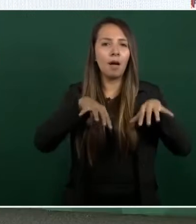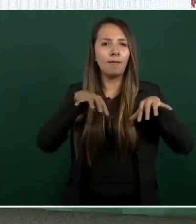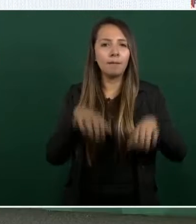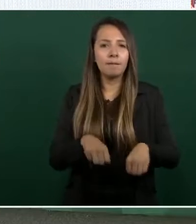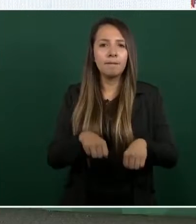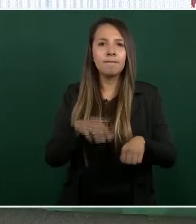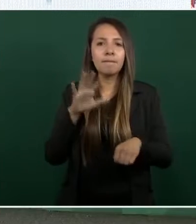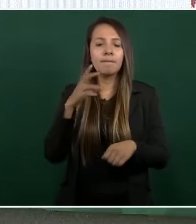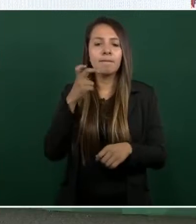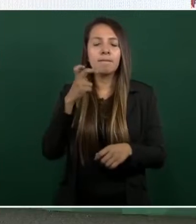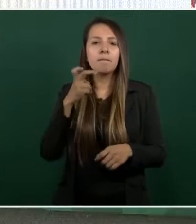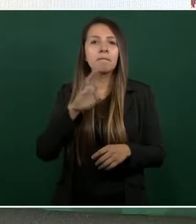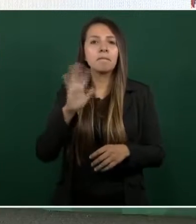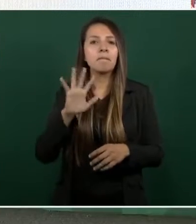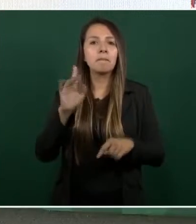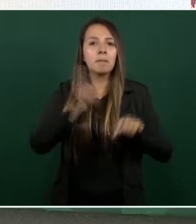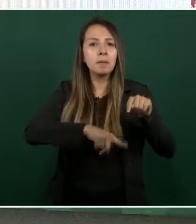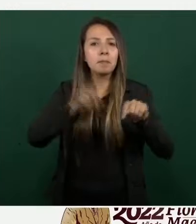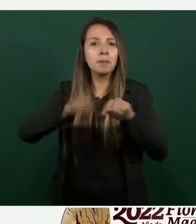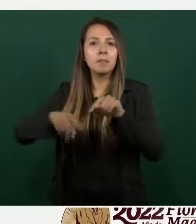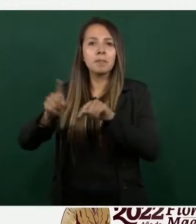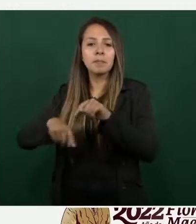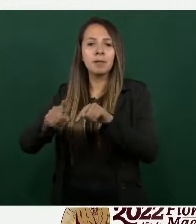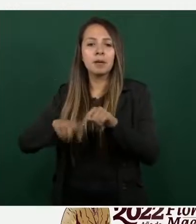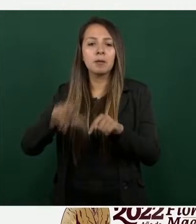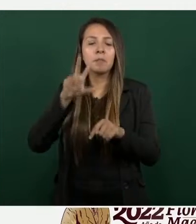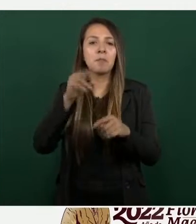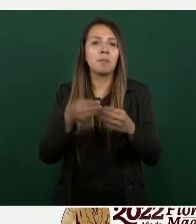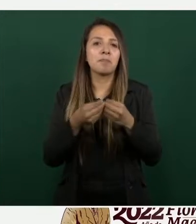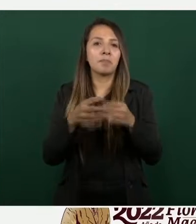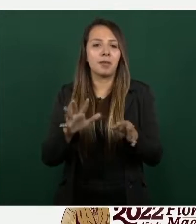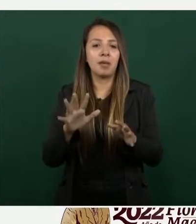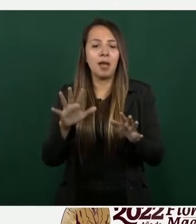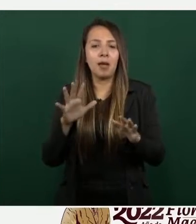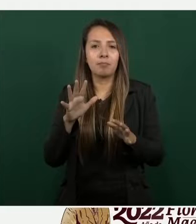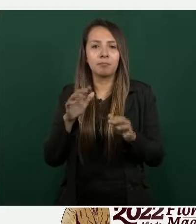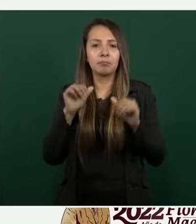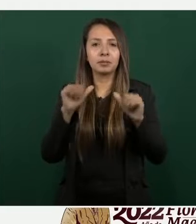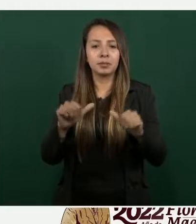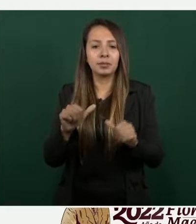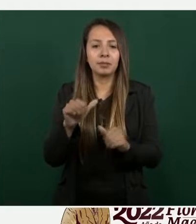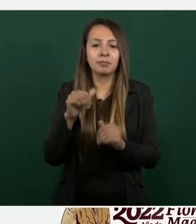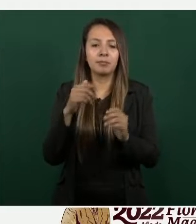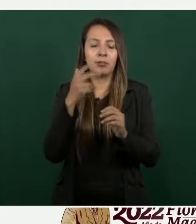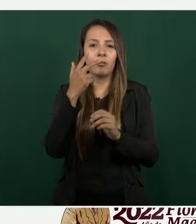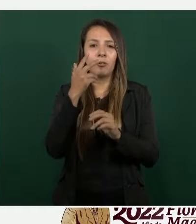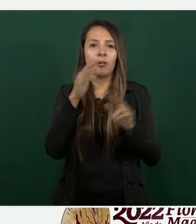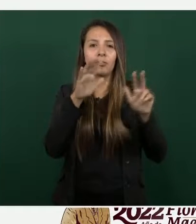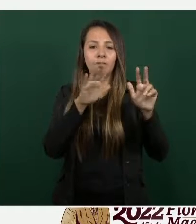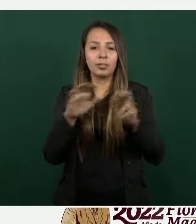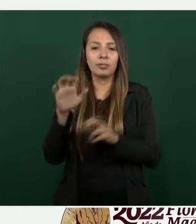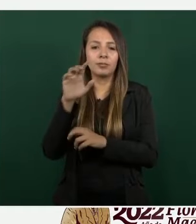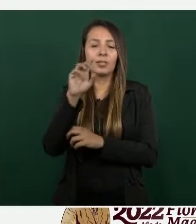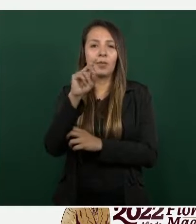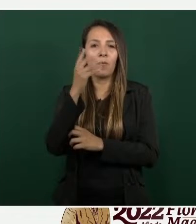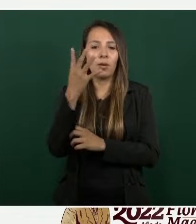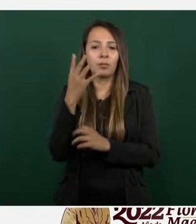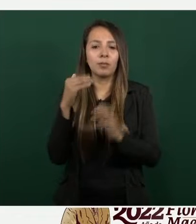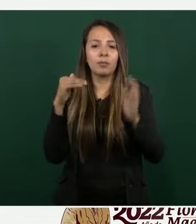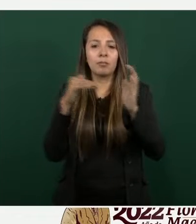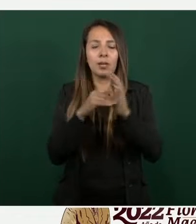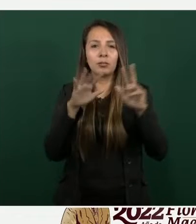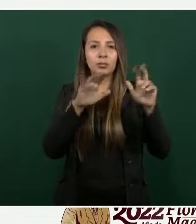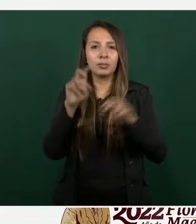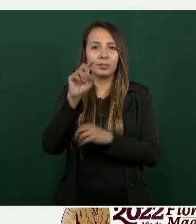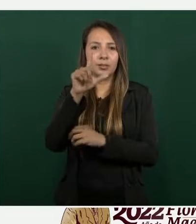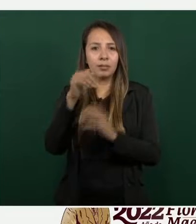11,128 millones de pesos durante 2022 y de 2020 al 11 de agosto de